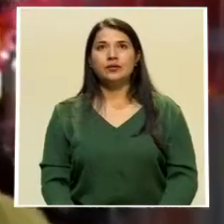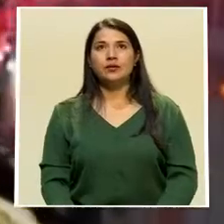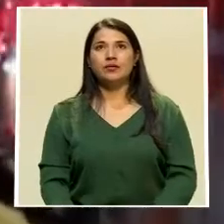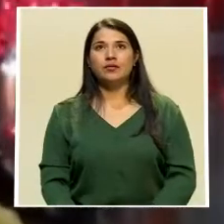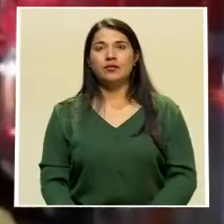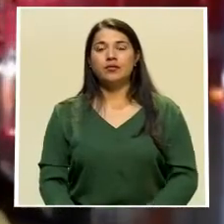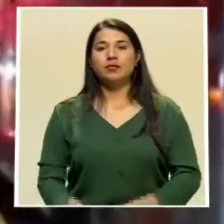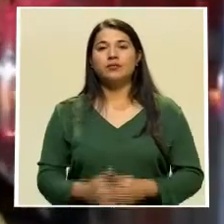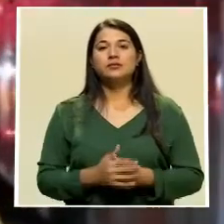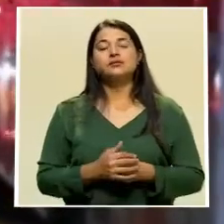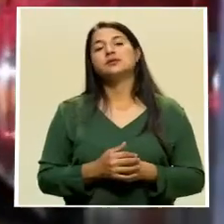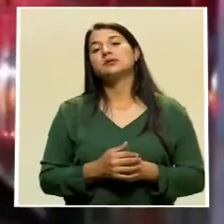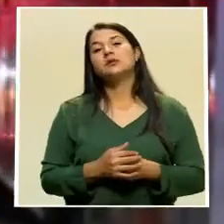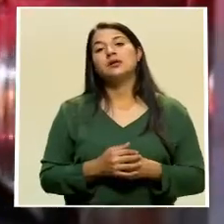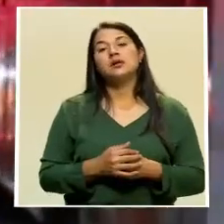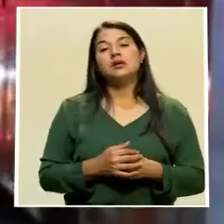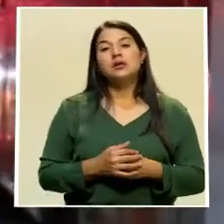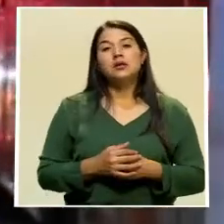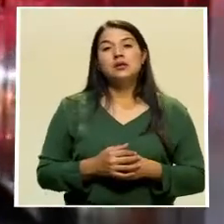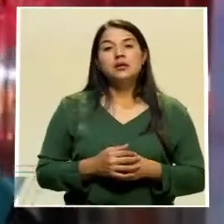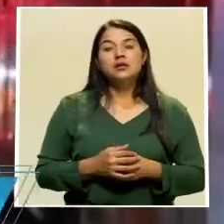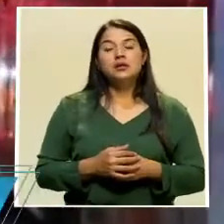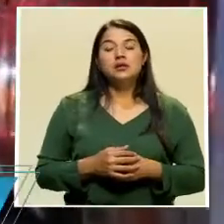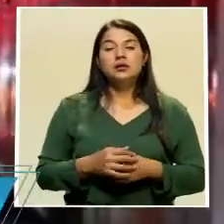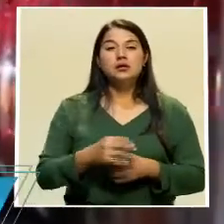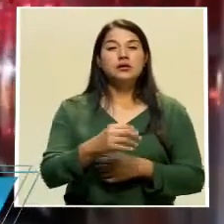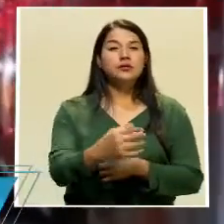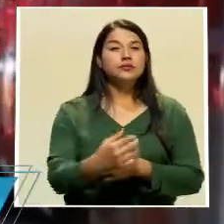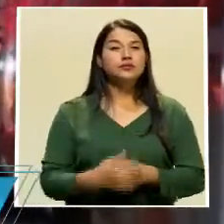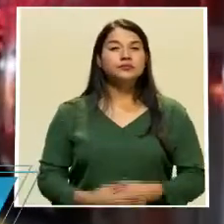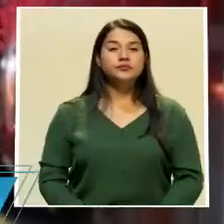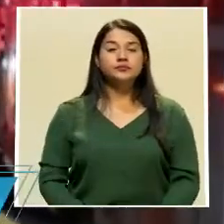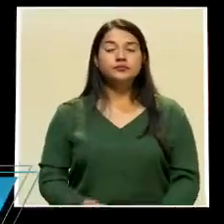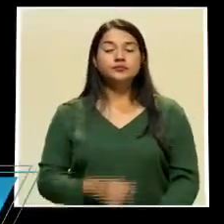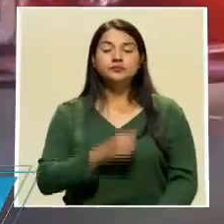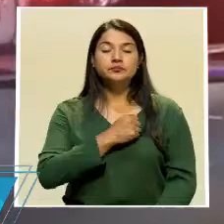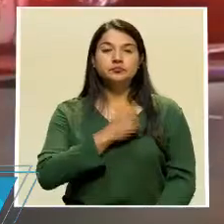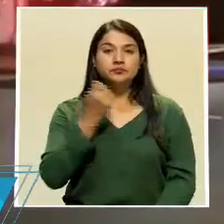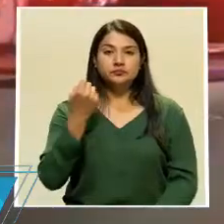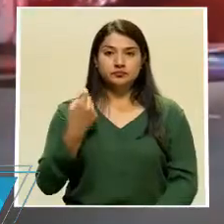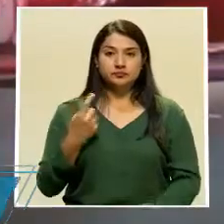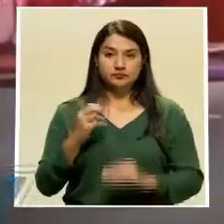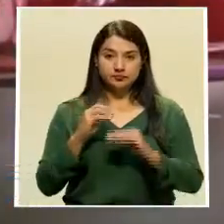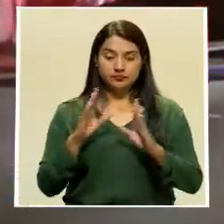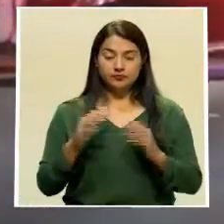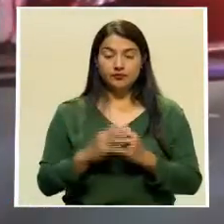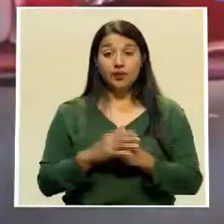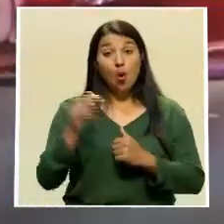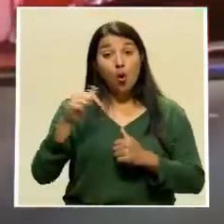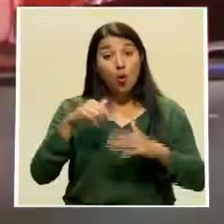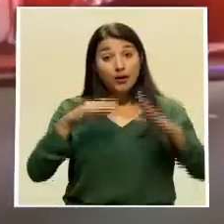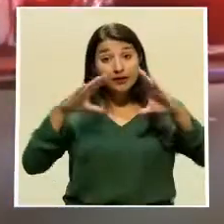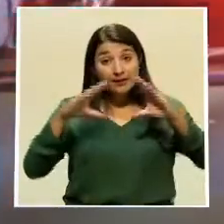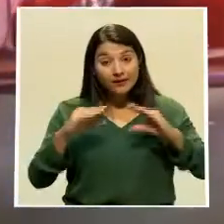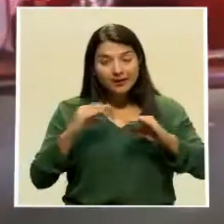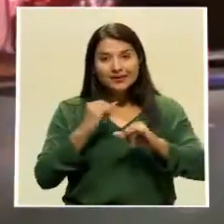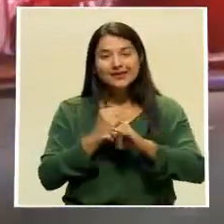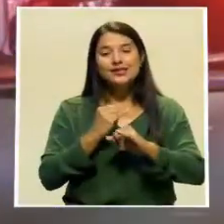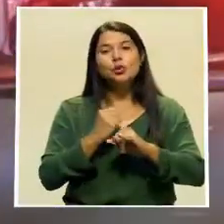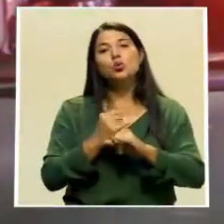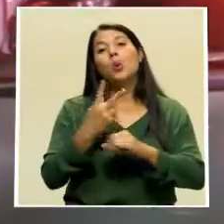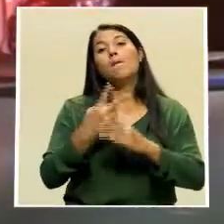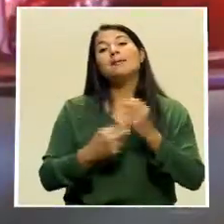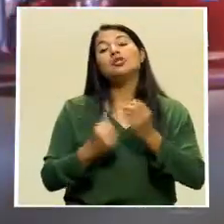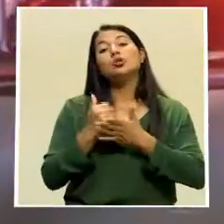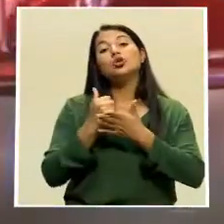golpes varios, no los ubicamos en el lugar, ya al parecer habían sido atendidos por la Cruz Roja. Esta tarde, el Instituto Mixto de Ayuda